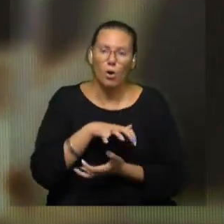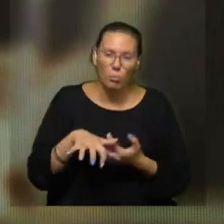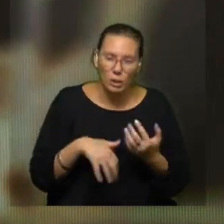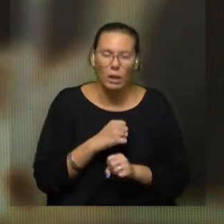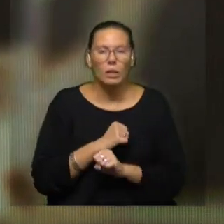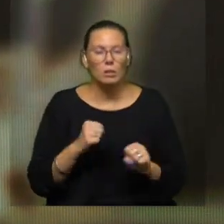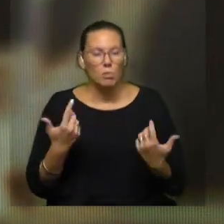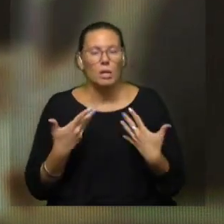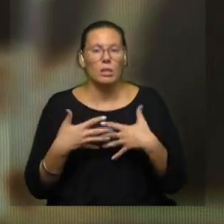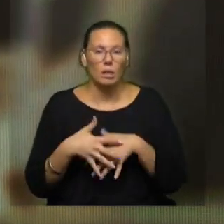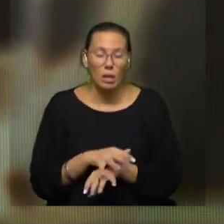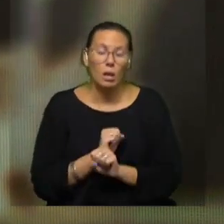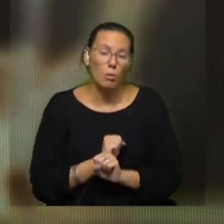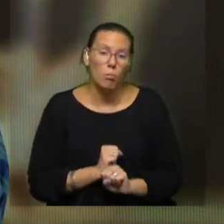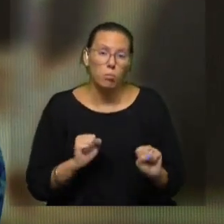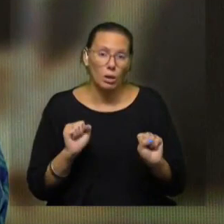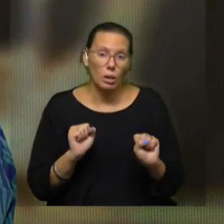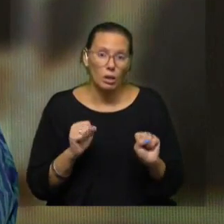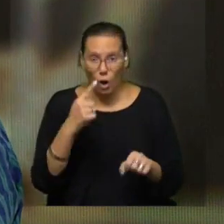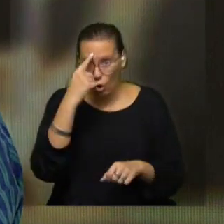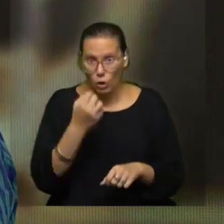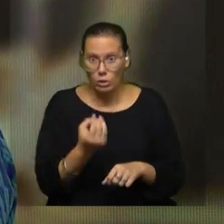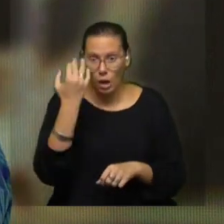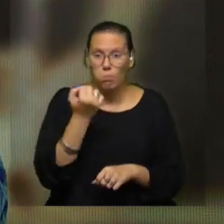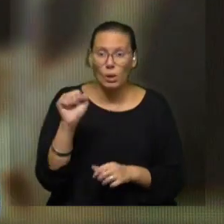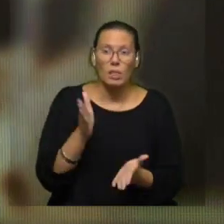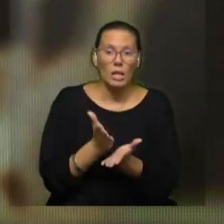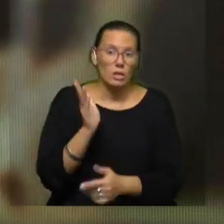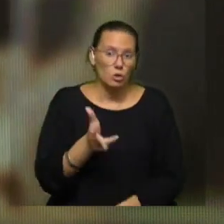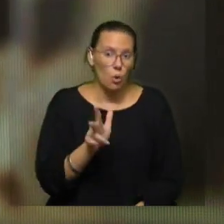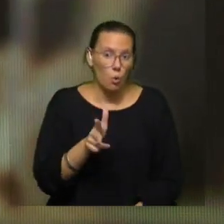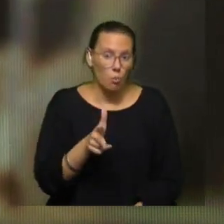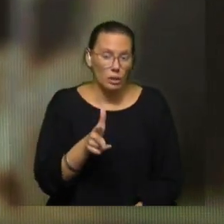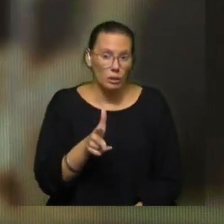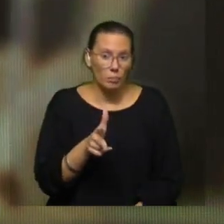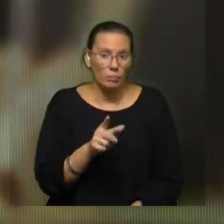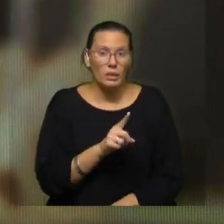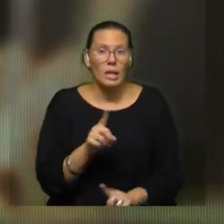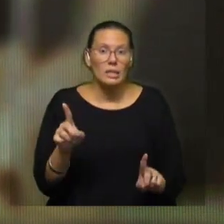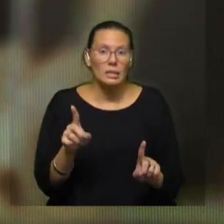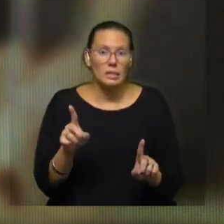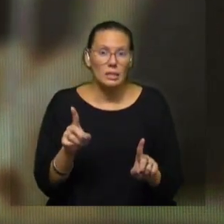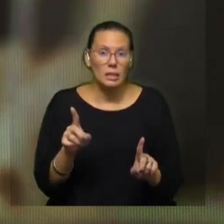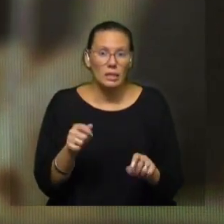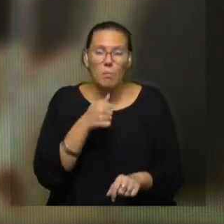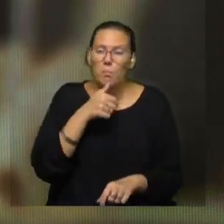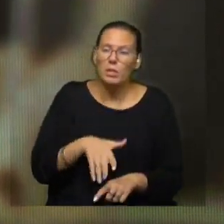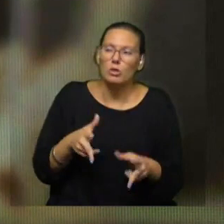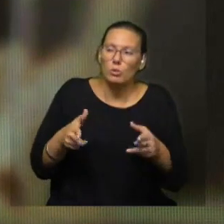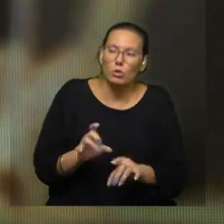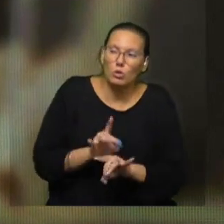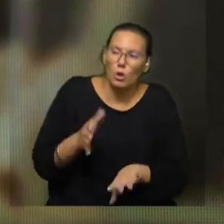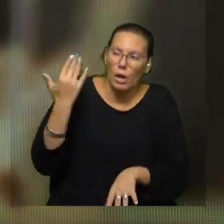dialoguen y que puedan poner la concepción de la violación de los derechos humanos como sin cerrarla a periodos históricos en este caso, o